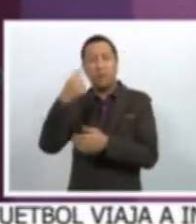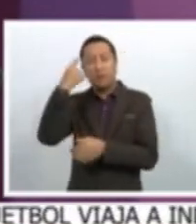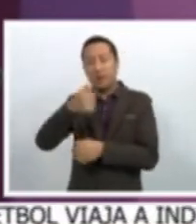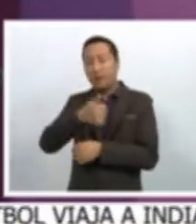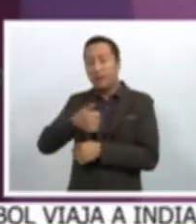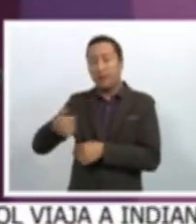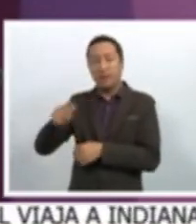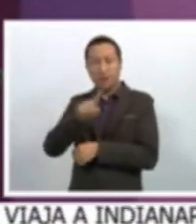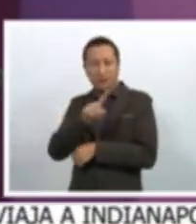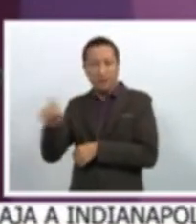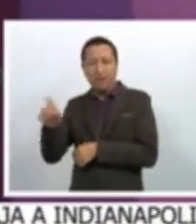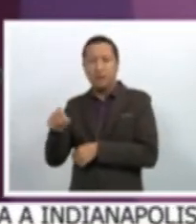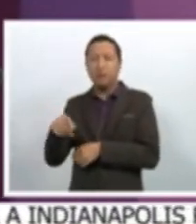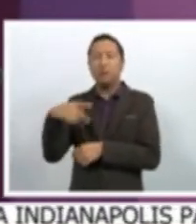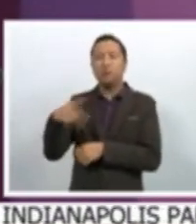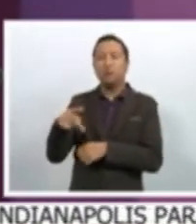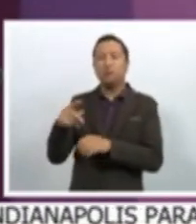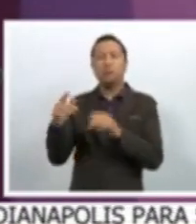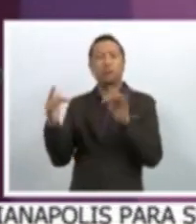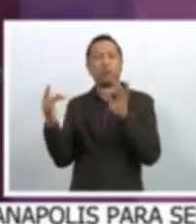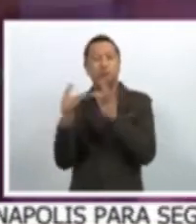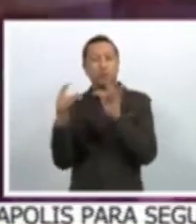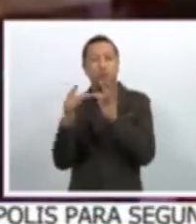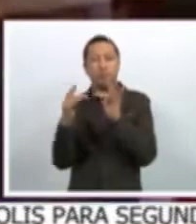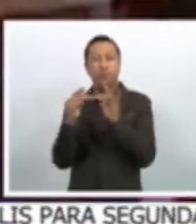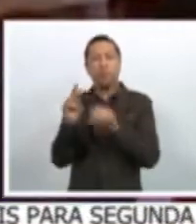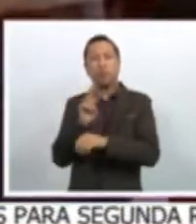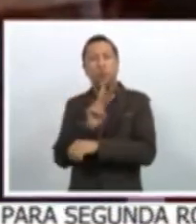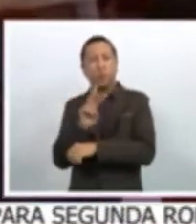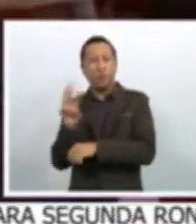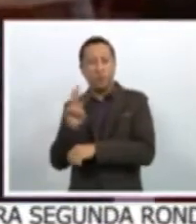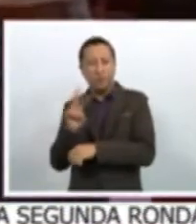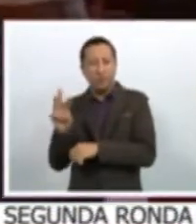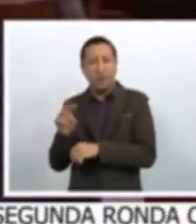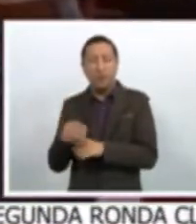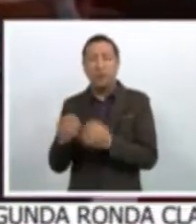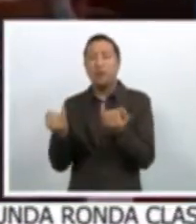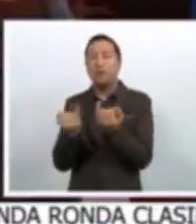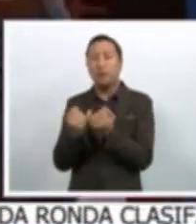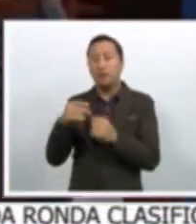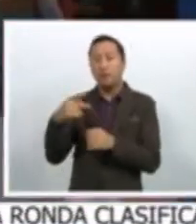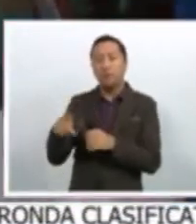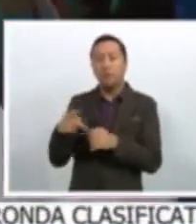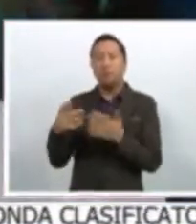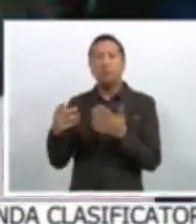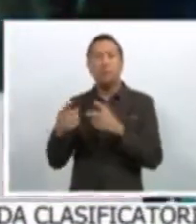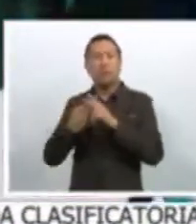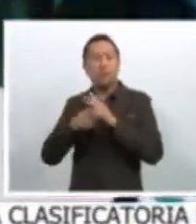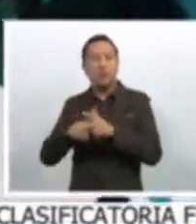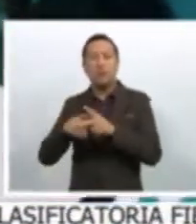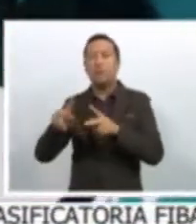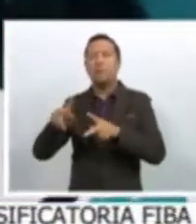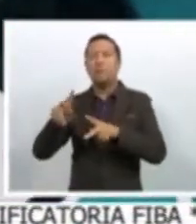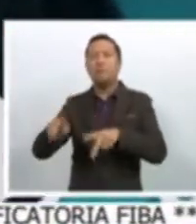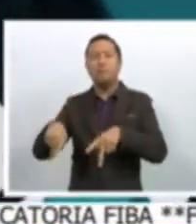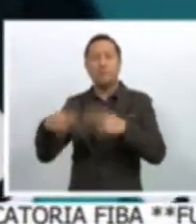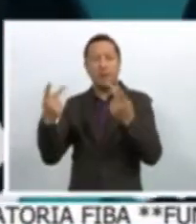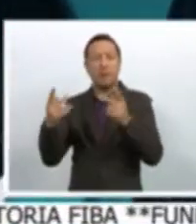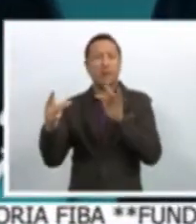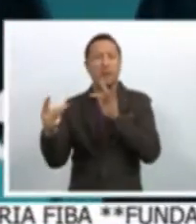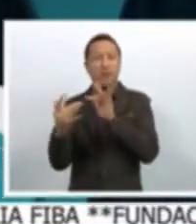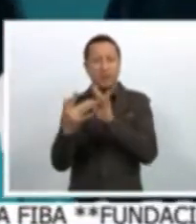programación, marketing digital y una tienda en línea, que esto les va a ayudar el poder entrarle a esta nueva normalidad